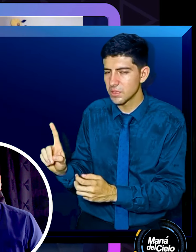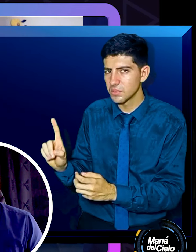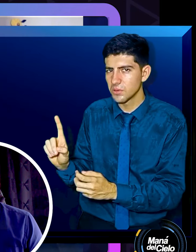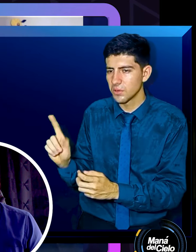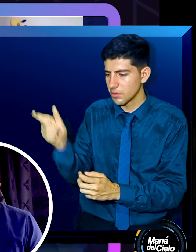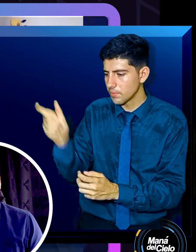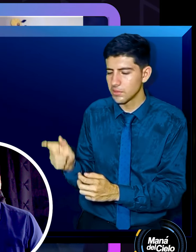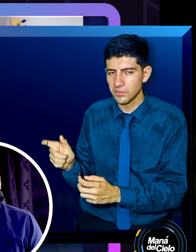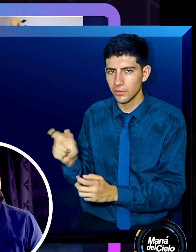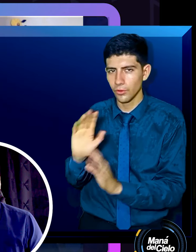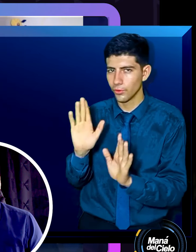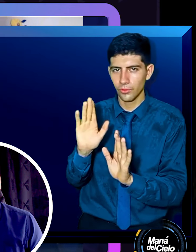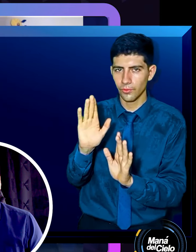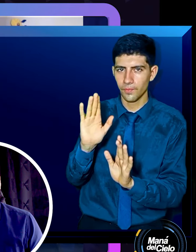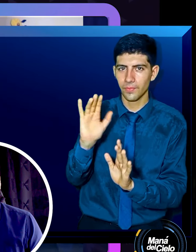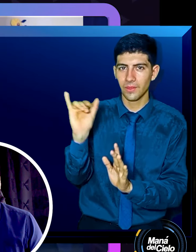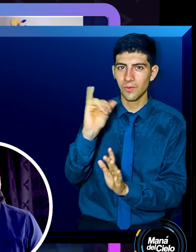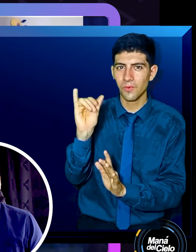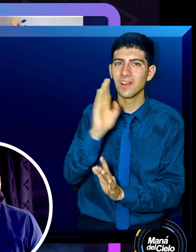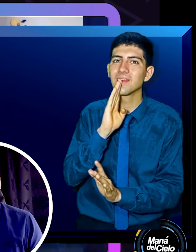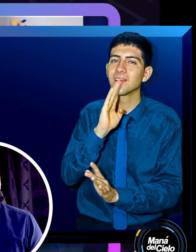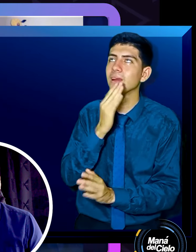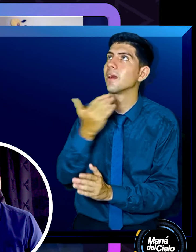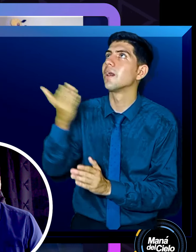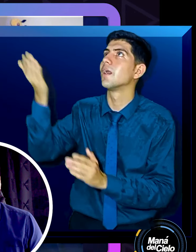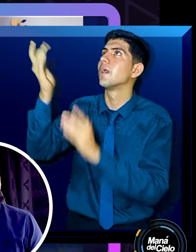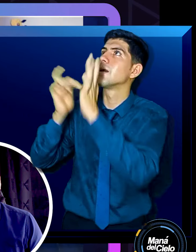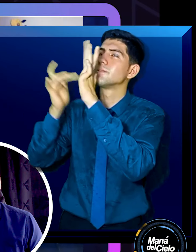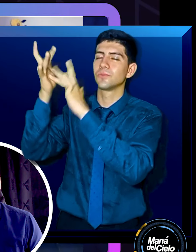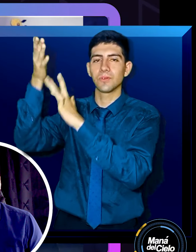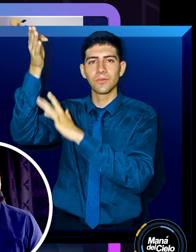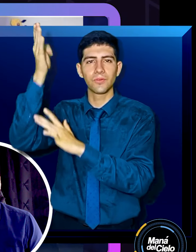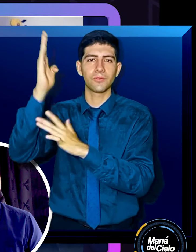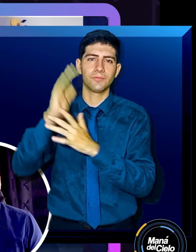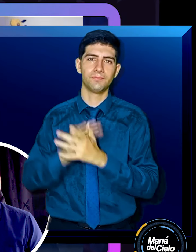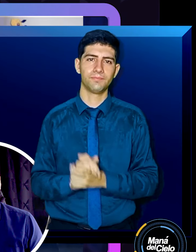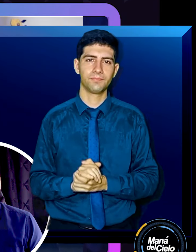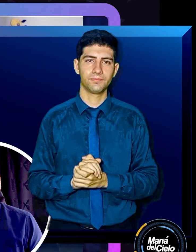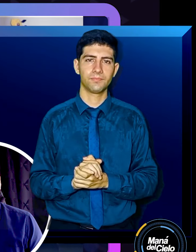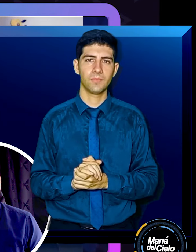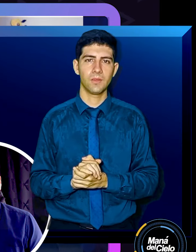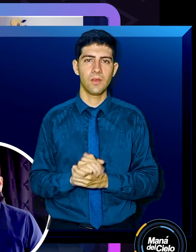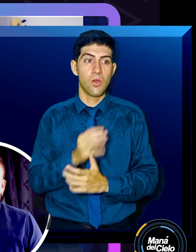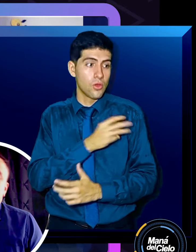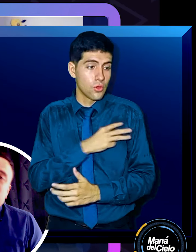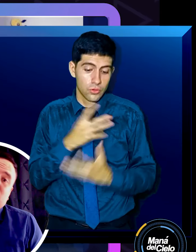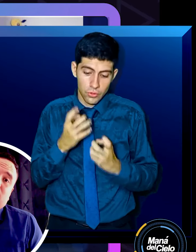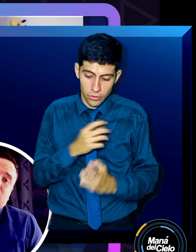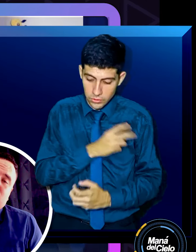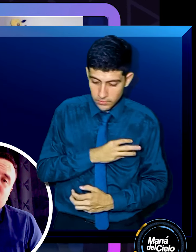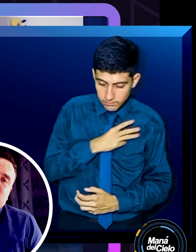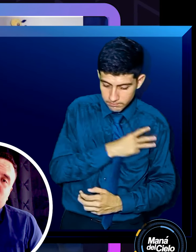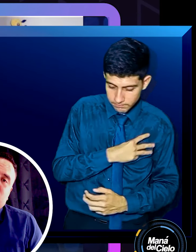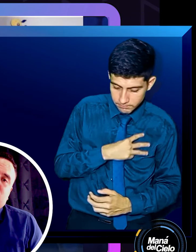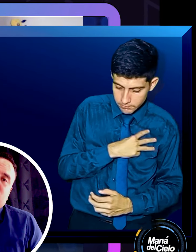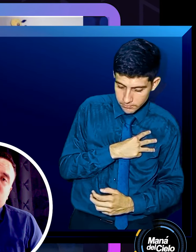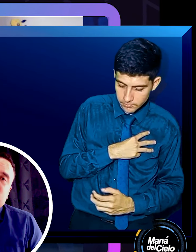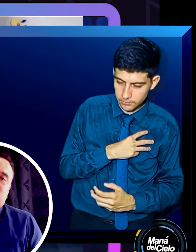quiso. Tú no puedes decir, Señor, yo quiero ser misionero. Esto no es cuestión de complacer a los que quieren